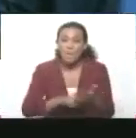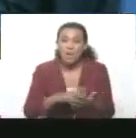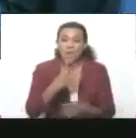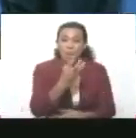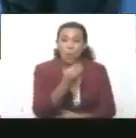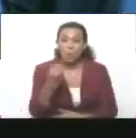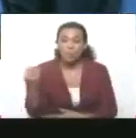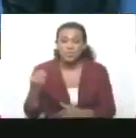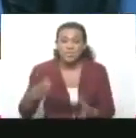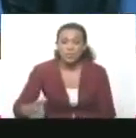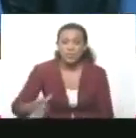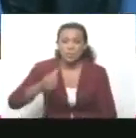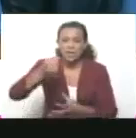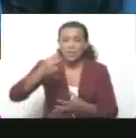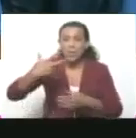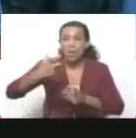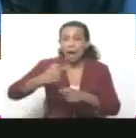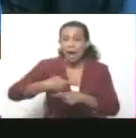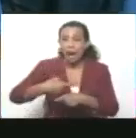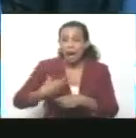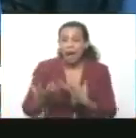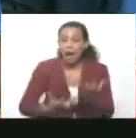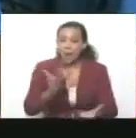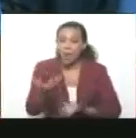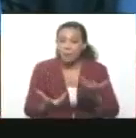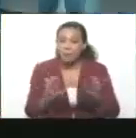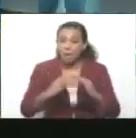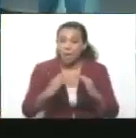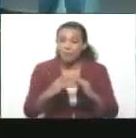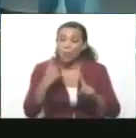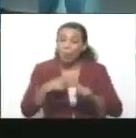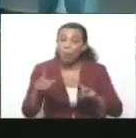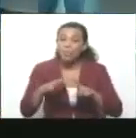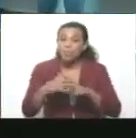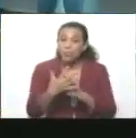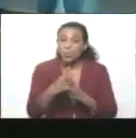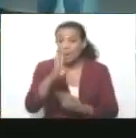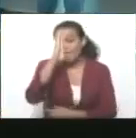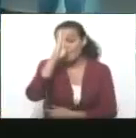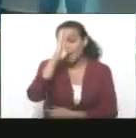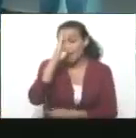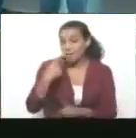2.405 cilindros que usted ordenó. Este es otro caso, este es el caso de Varina.